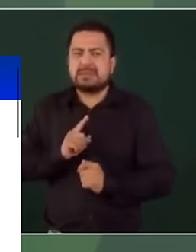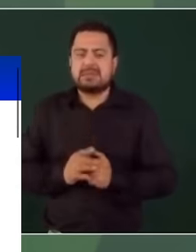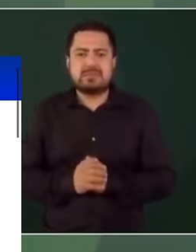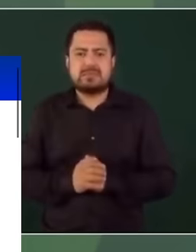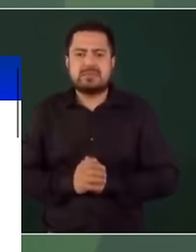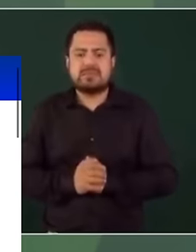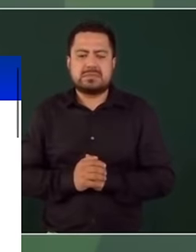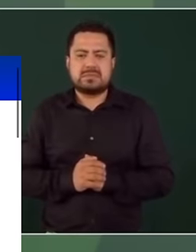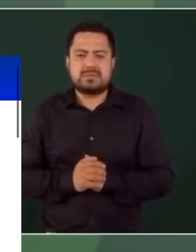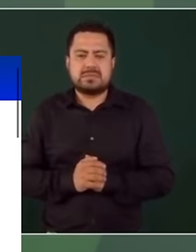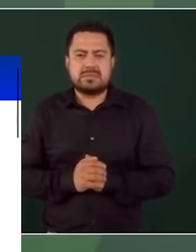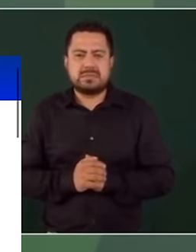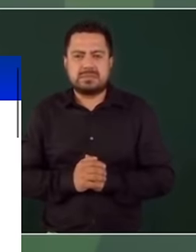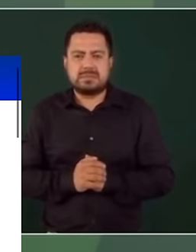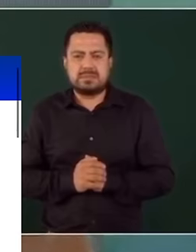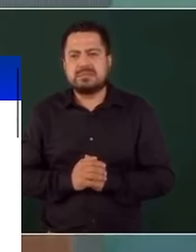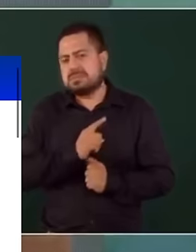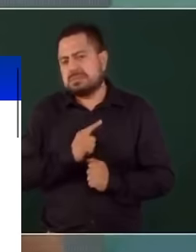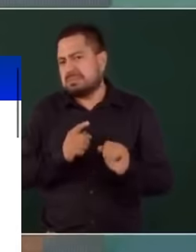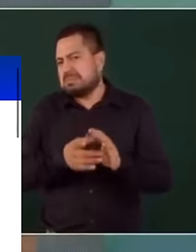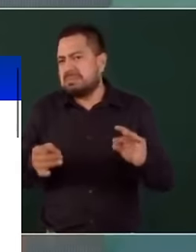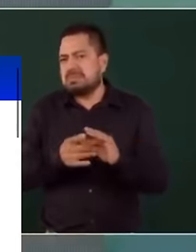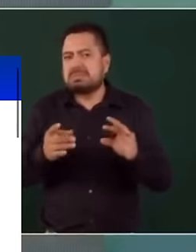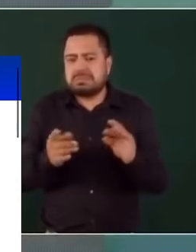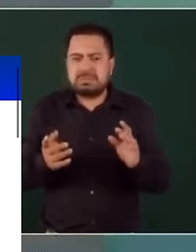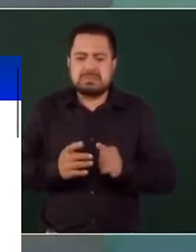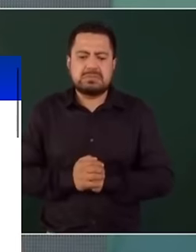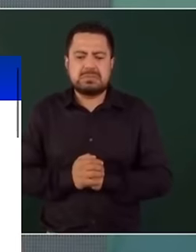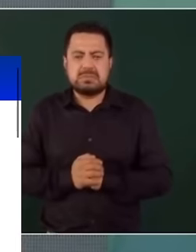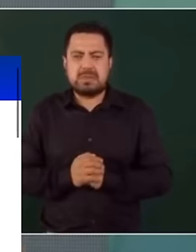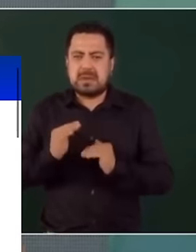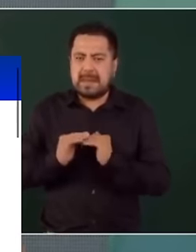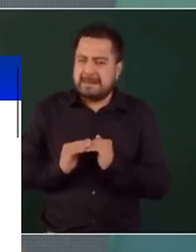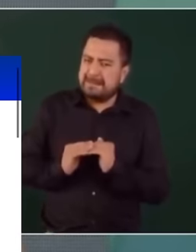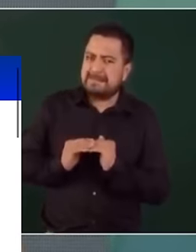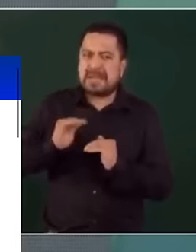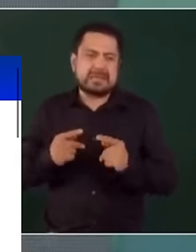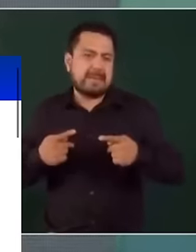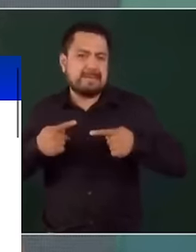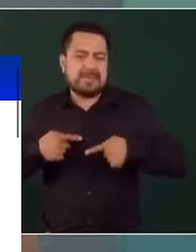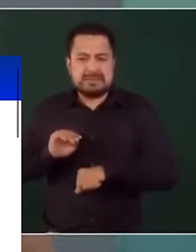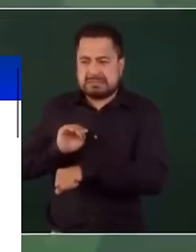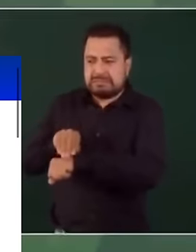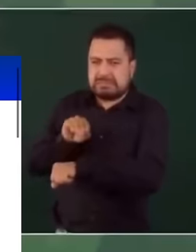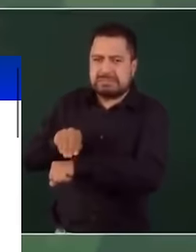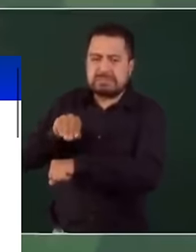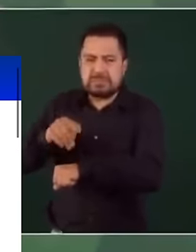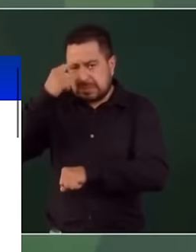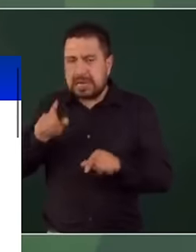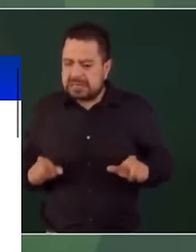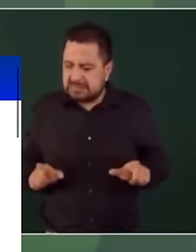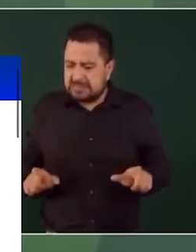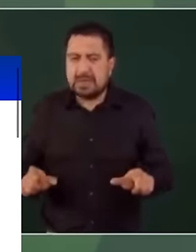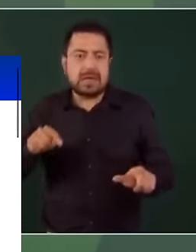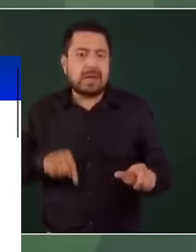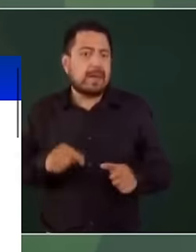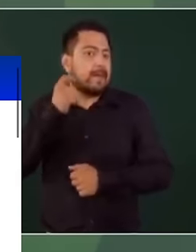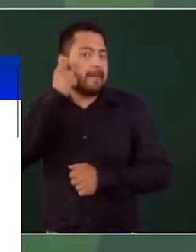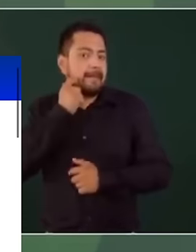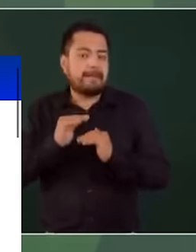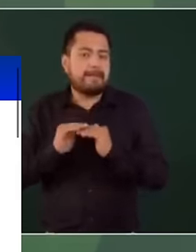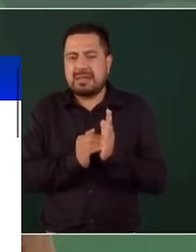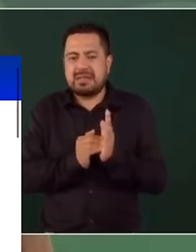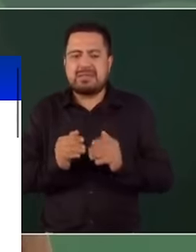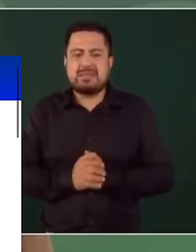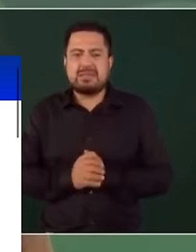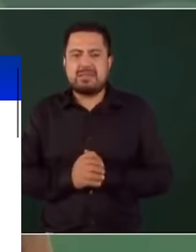que se subraye que vamos a incrementar el número de elementos para la seguridad en Guerrero en más de